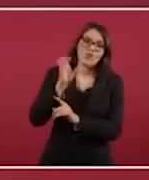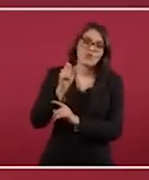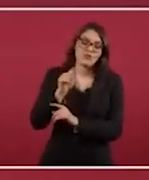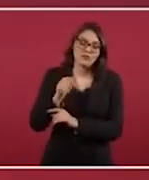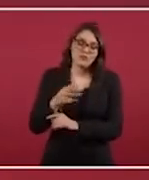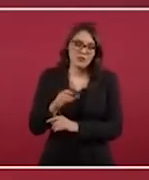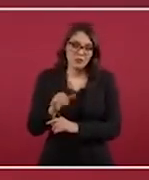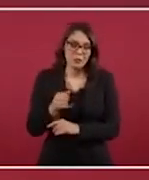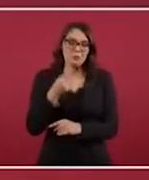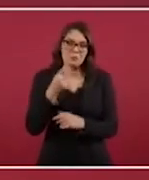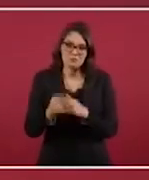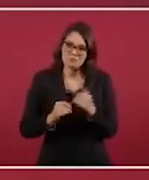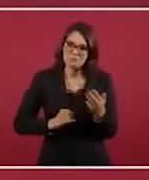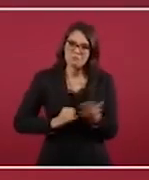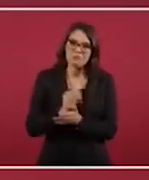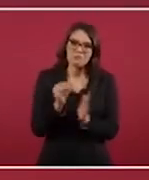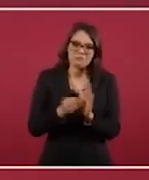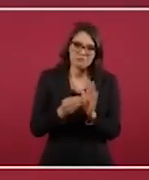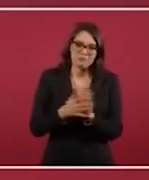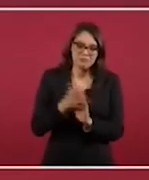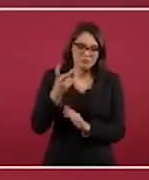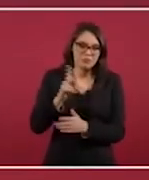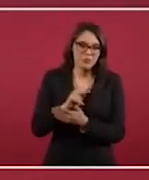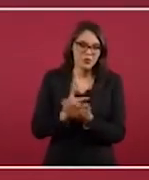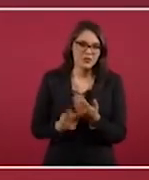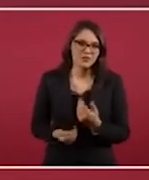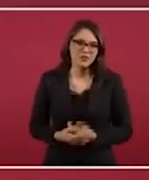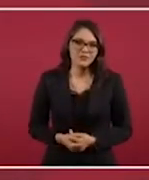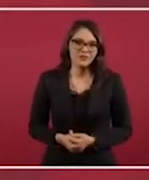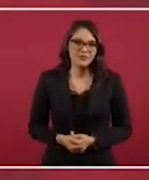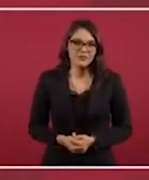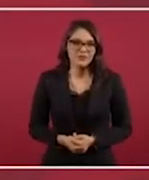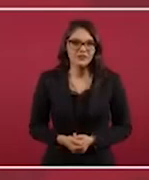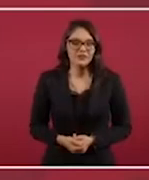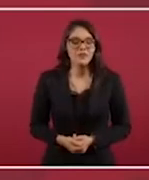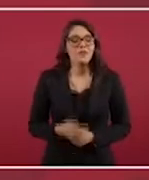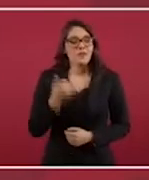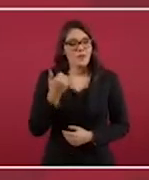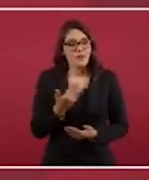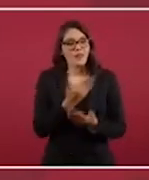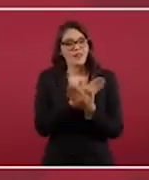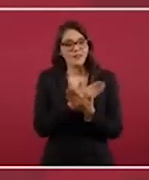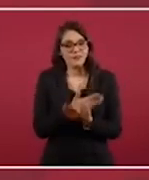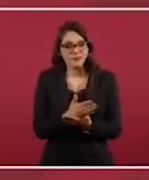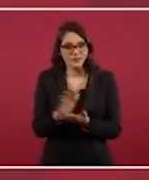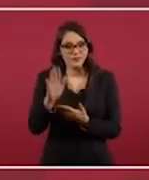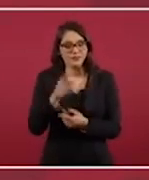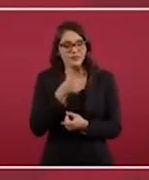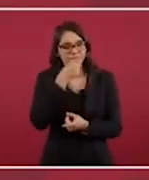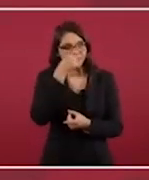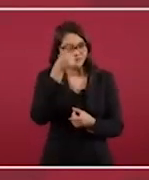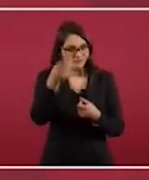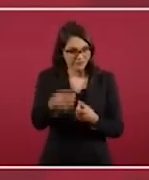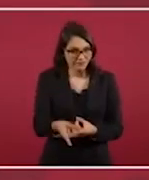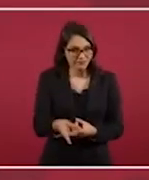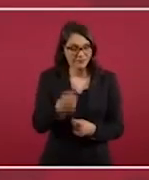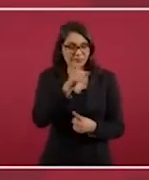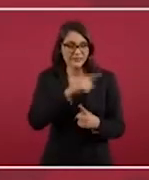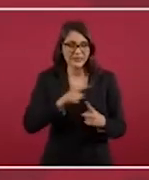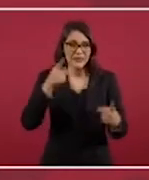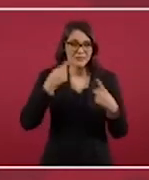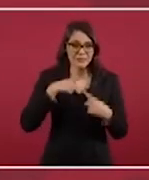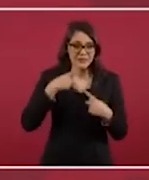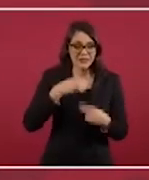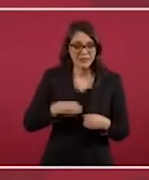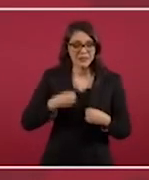programa sembrando vida y este decirle a los guerrerenses en